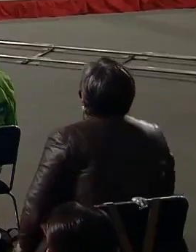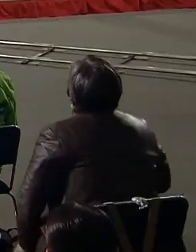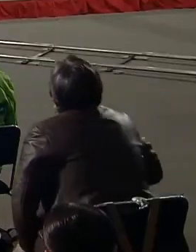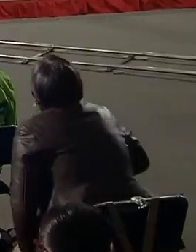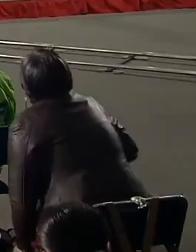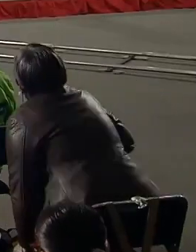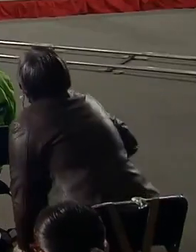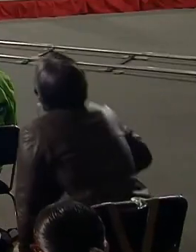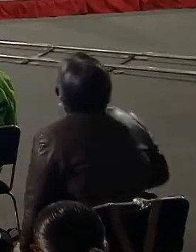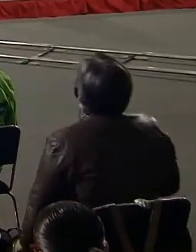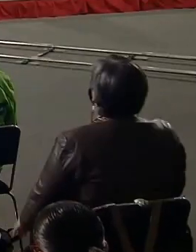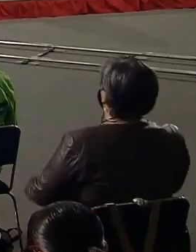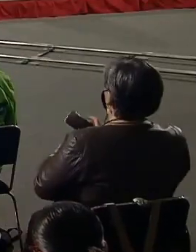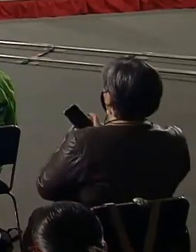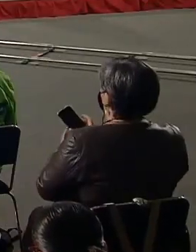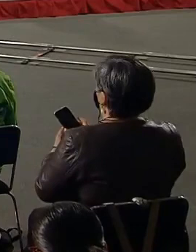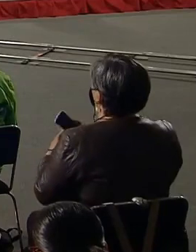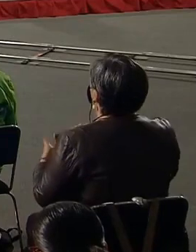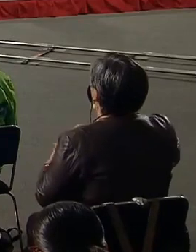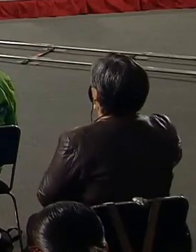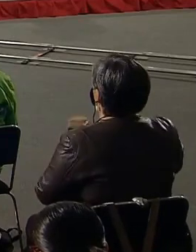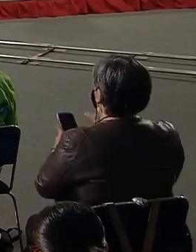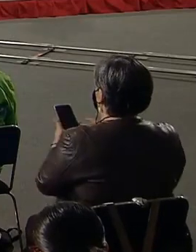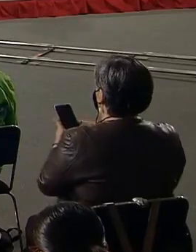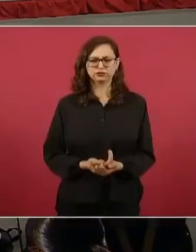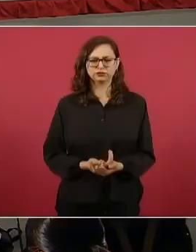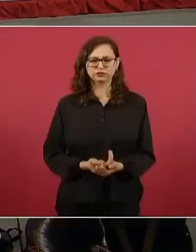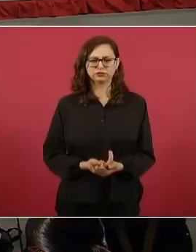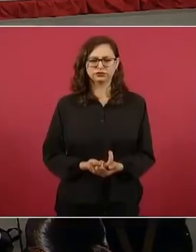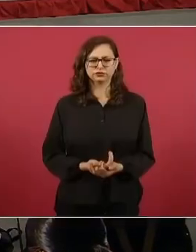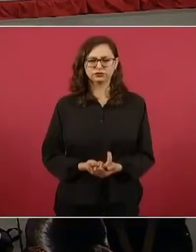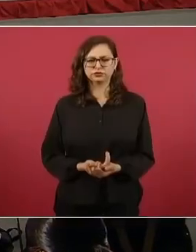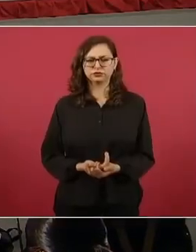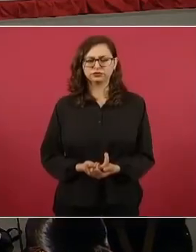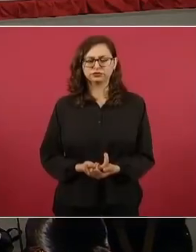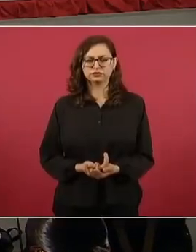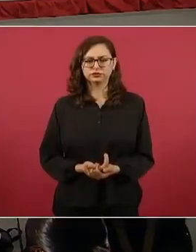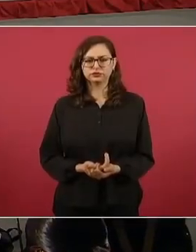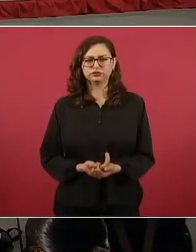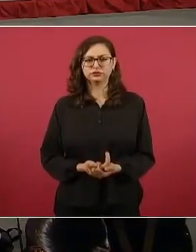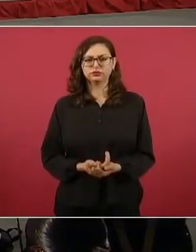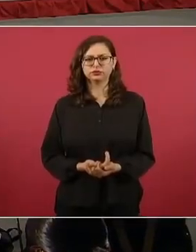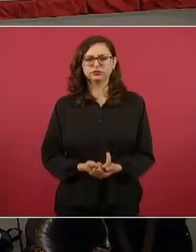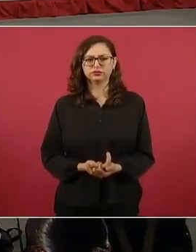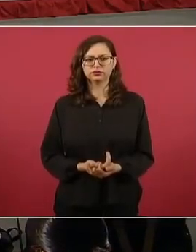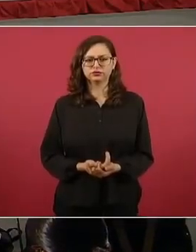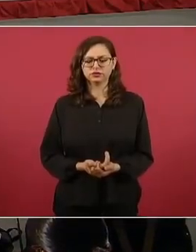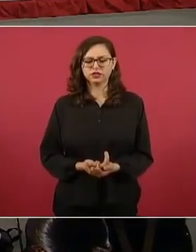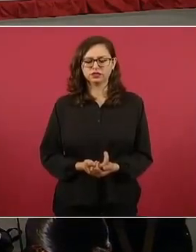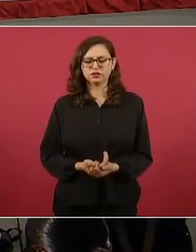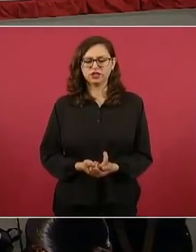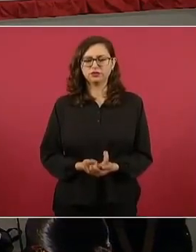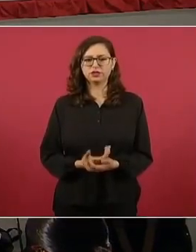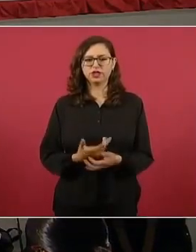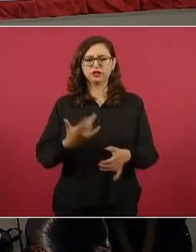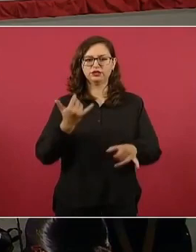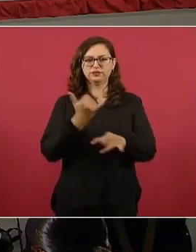Bueno, vamos a informar como todos los martes sobre la situación de salud,